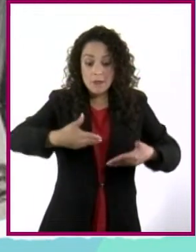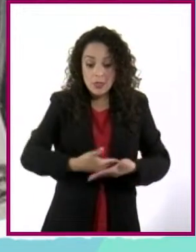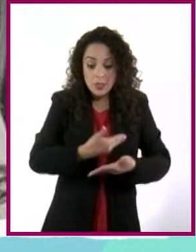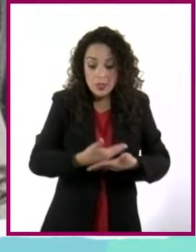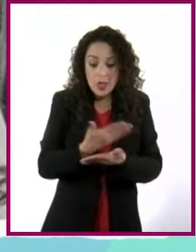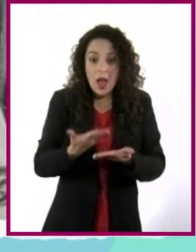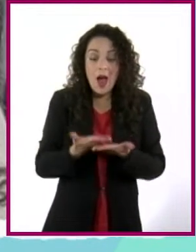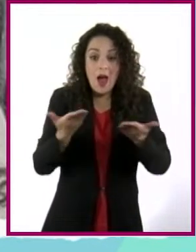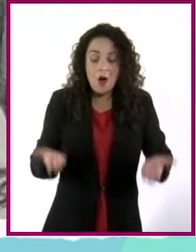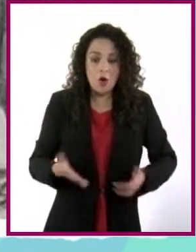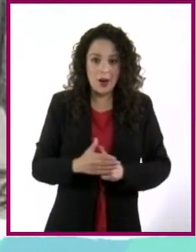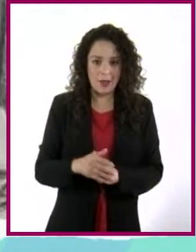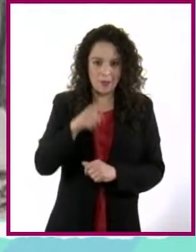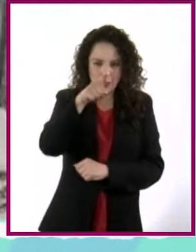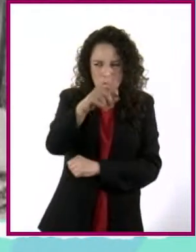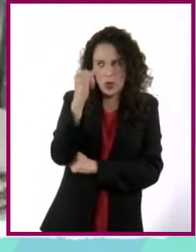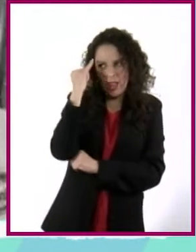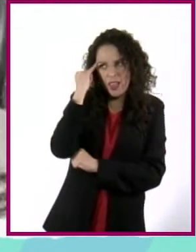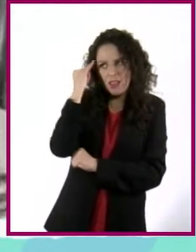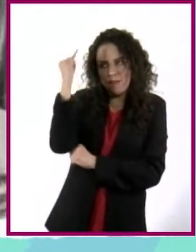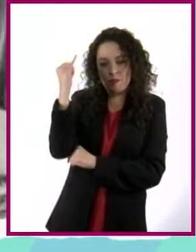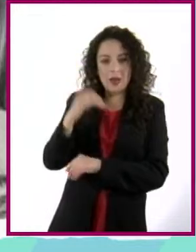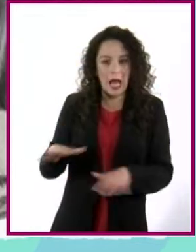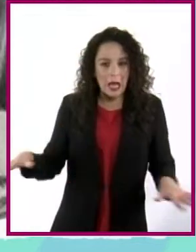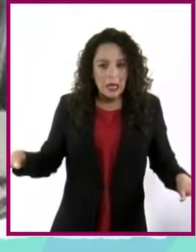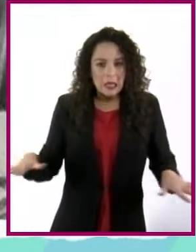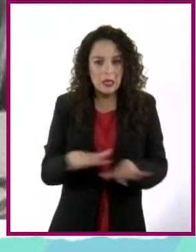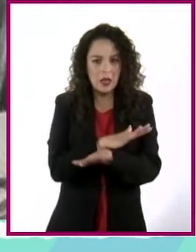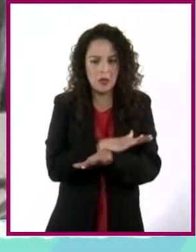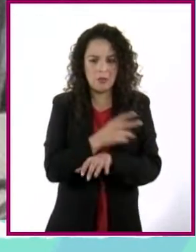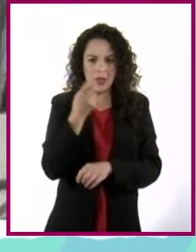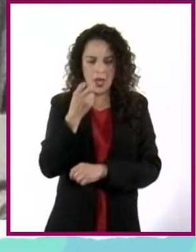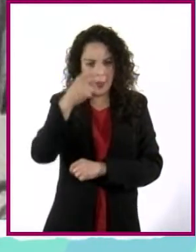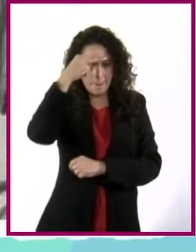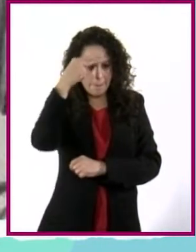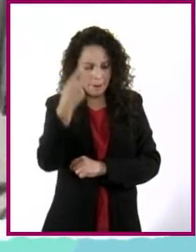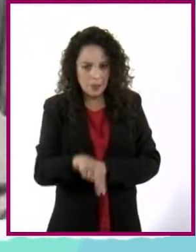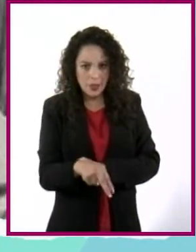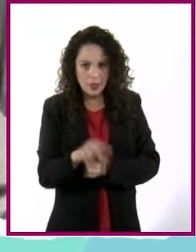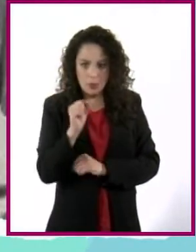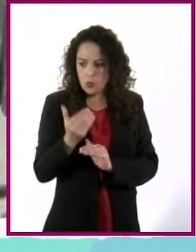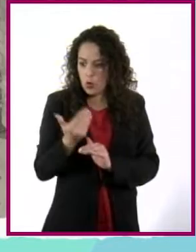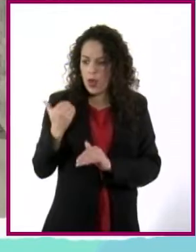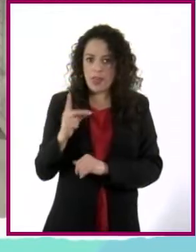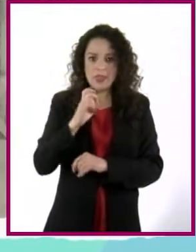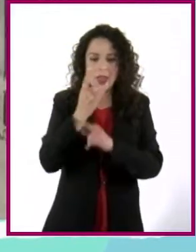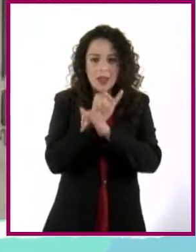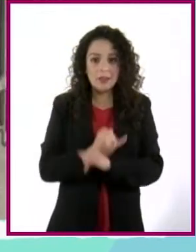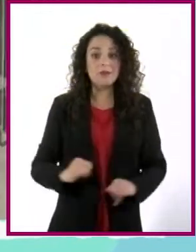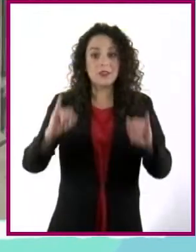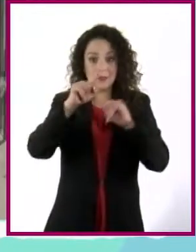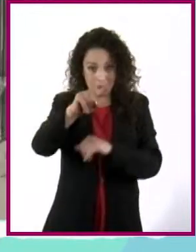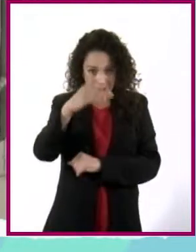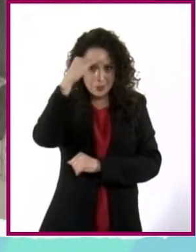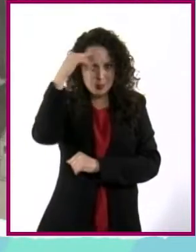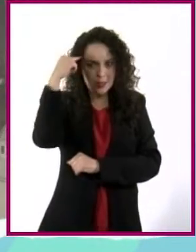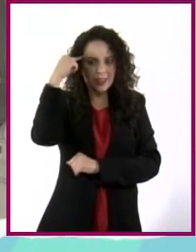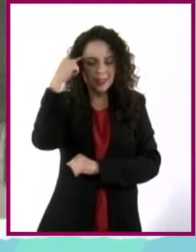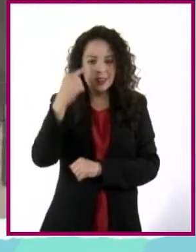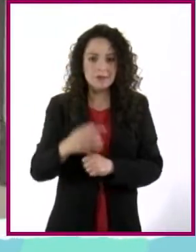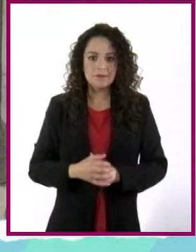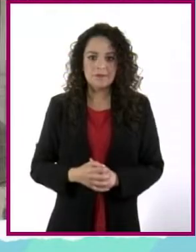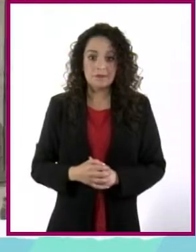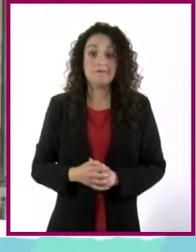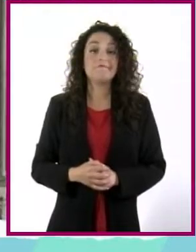Ahora, imagina cómo había cambiado la Nueva España poco antes de la independencia. Se había formado